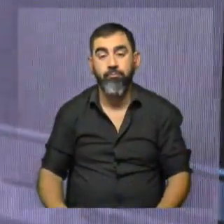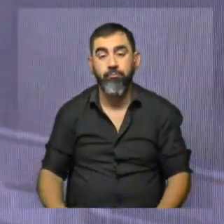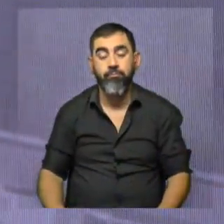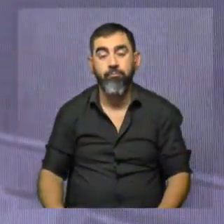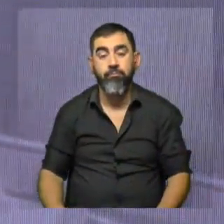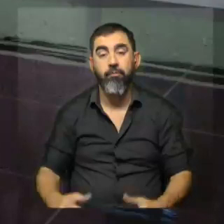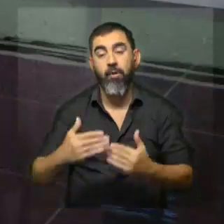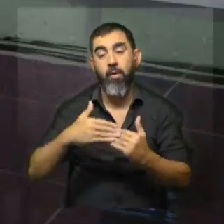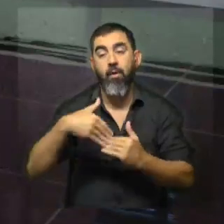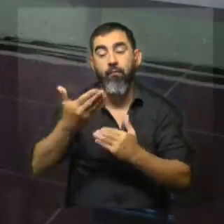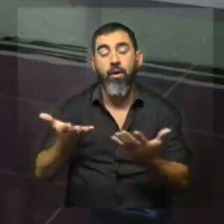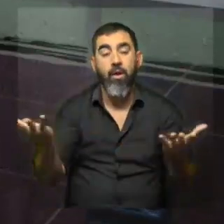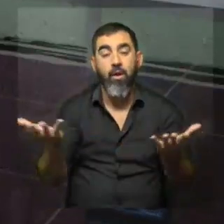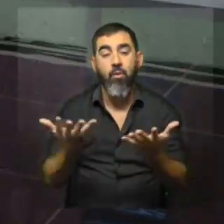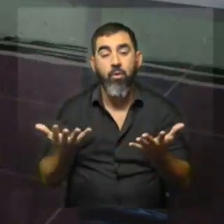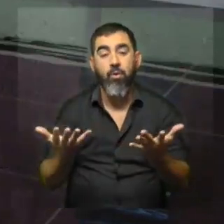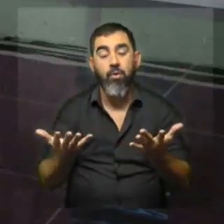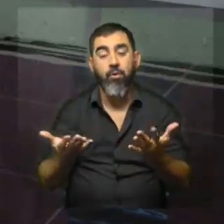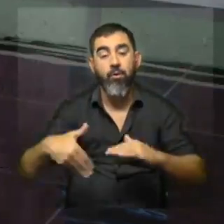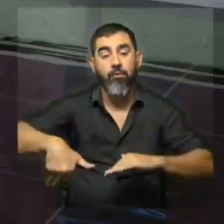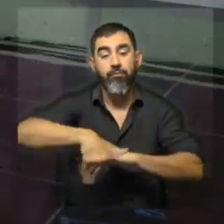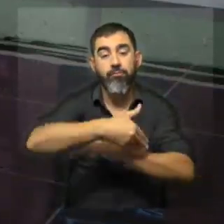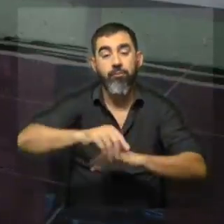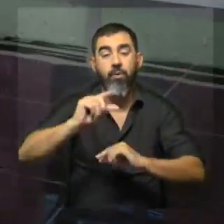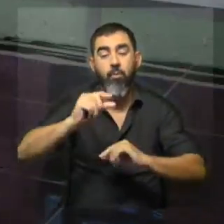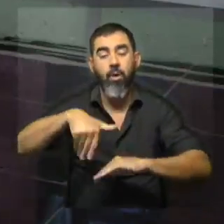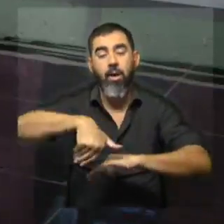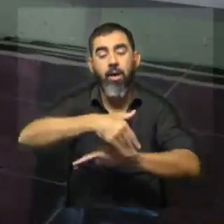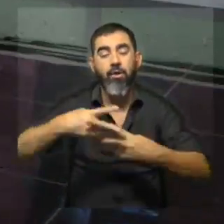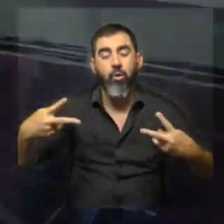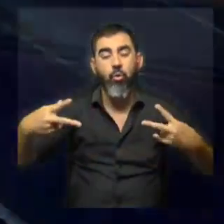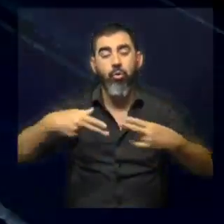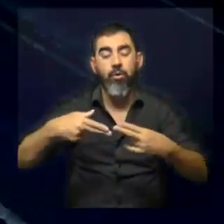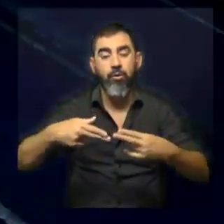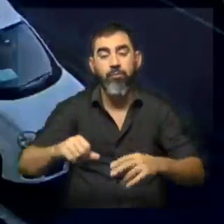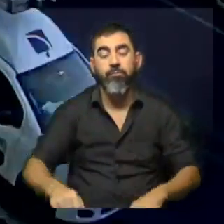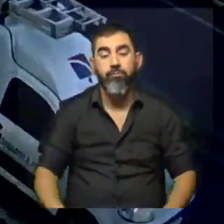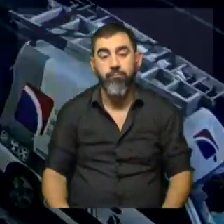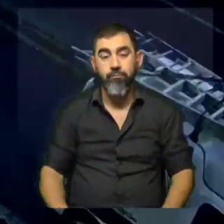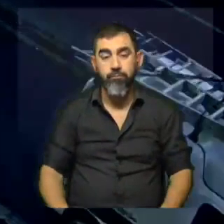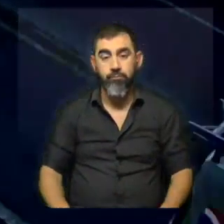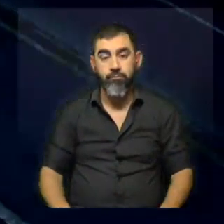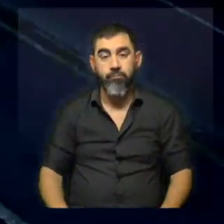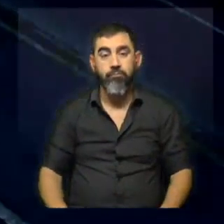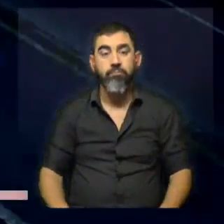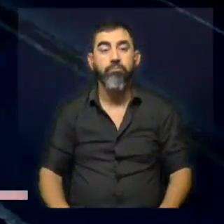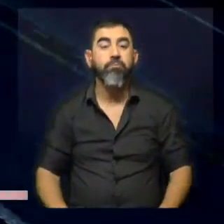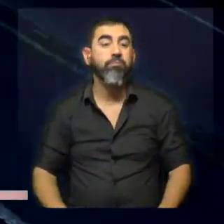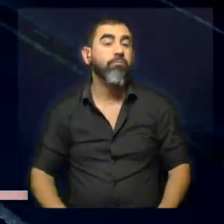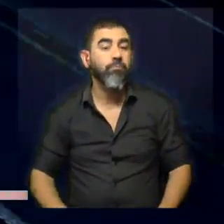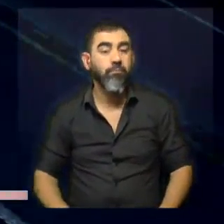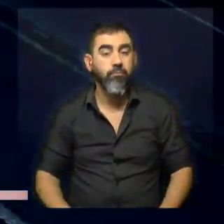¿Ahora salimos, le parece? ¿Cómo no? Salimos a las calles, pocas calles cortadas, con datos del Centro de Gestión de Movilidad. Lo vemos ahí,